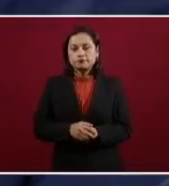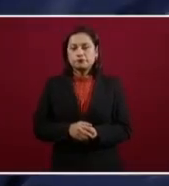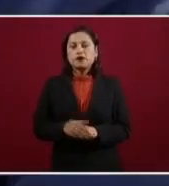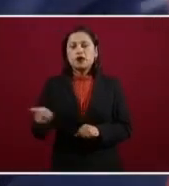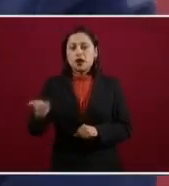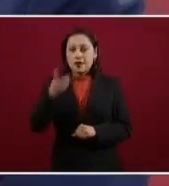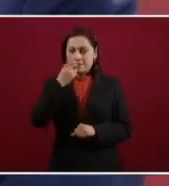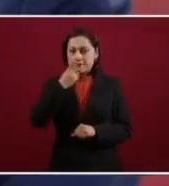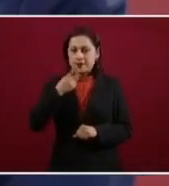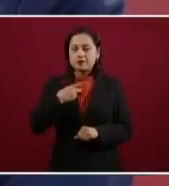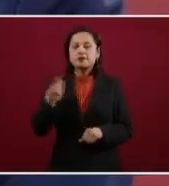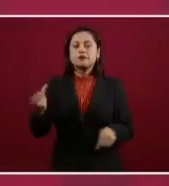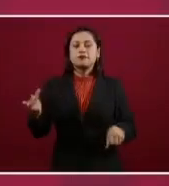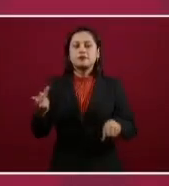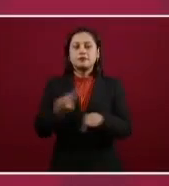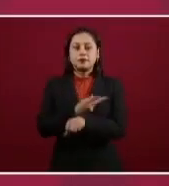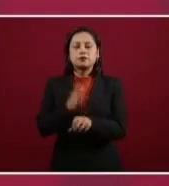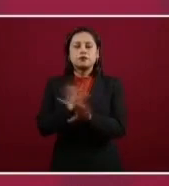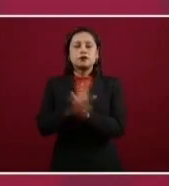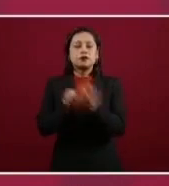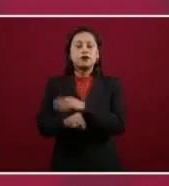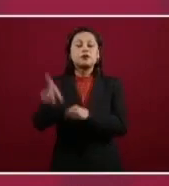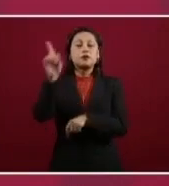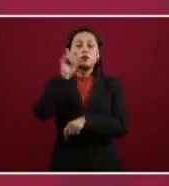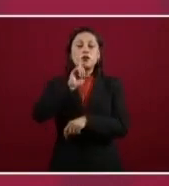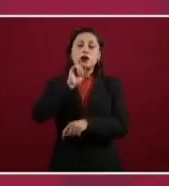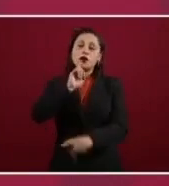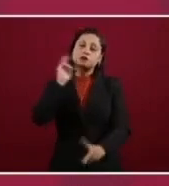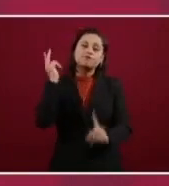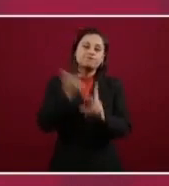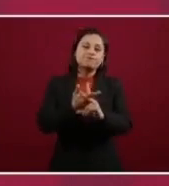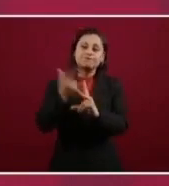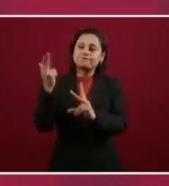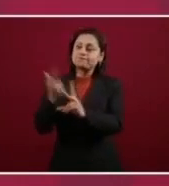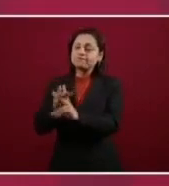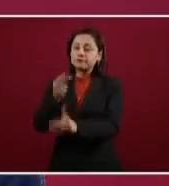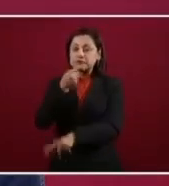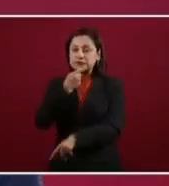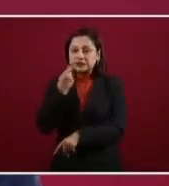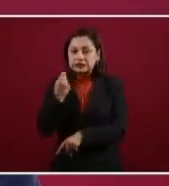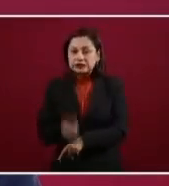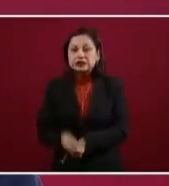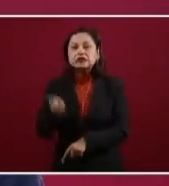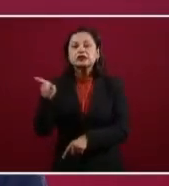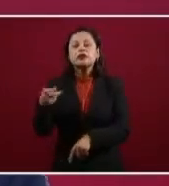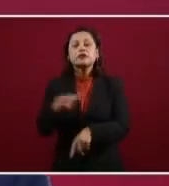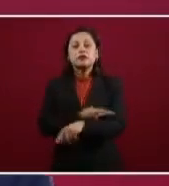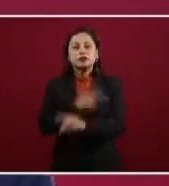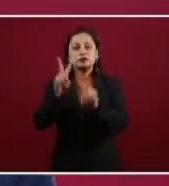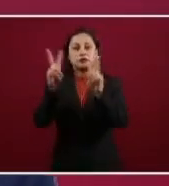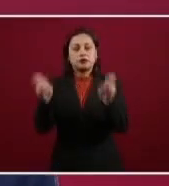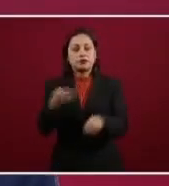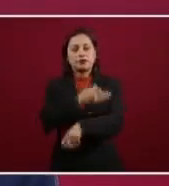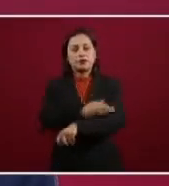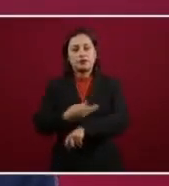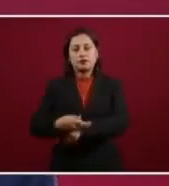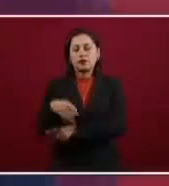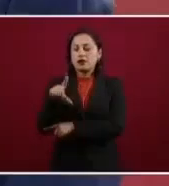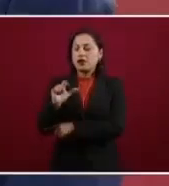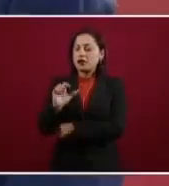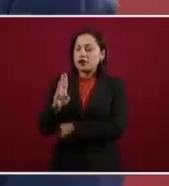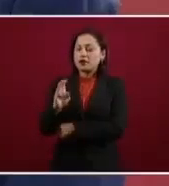asesinatos de las mujeres de los niños de la familia lebarón que muy dolorosos